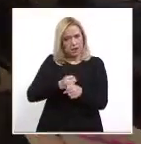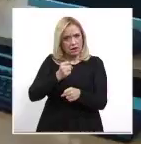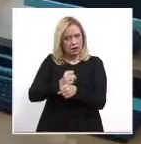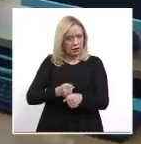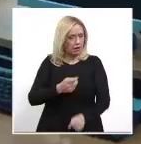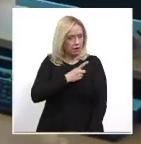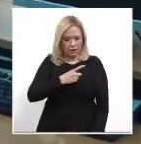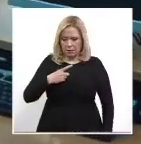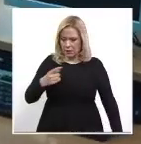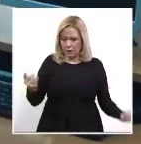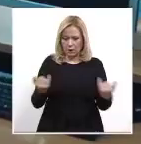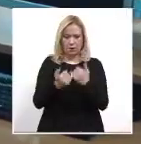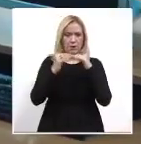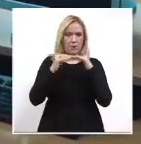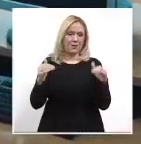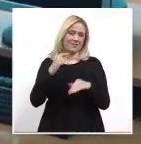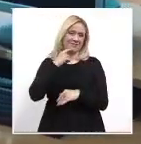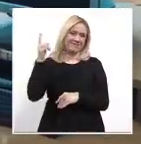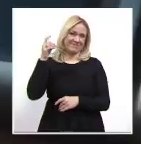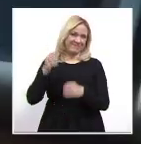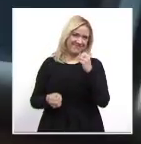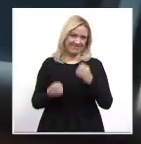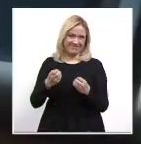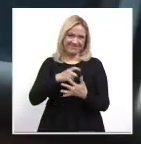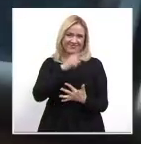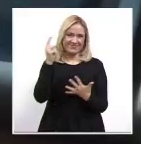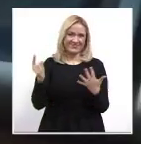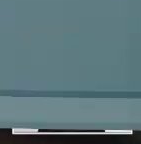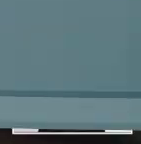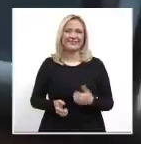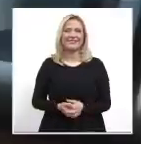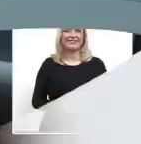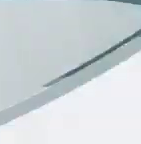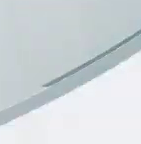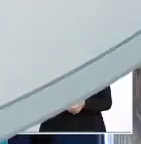Federación, José Luis Guerra García.